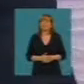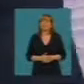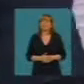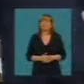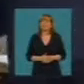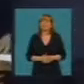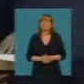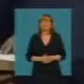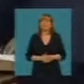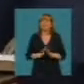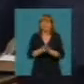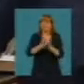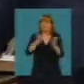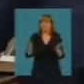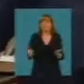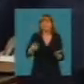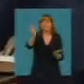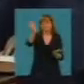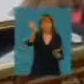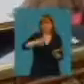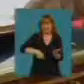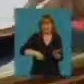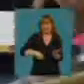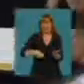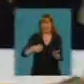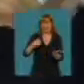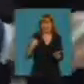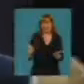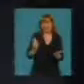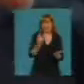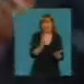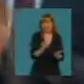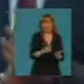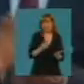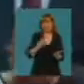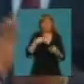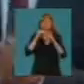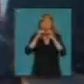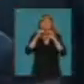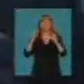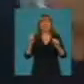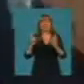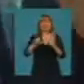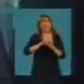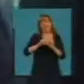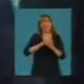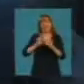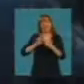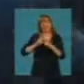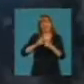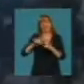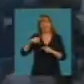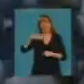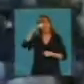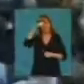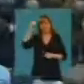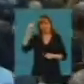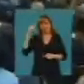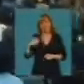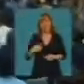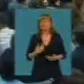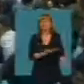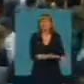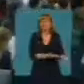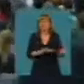Firma el acta de designación el señor secretario legal y técnica de la Presidencia de la Nación.